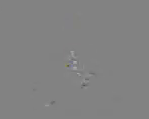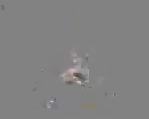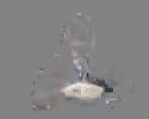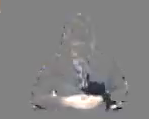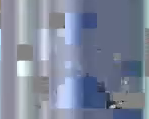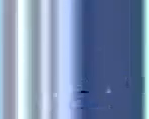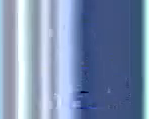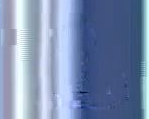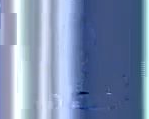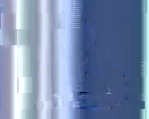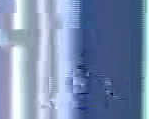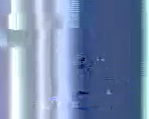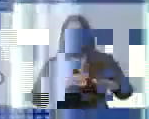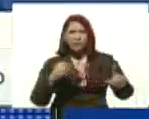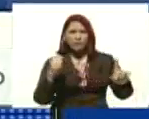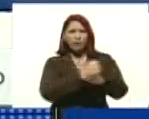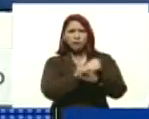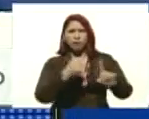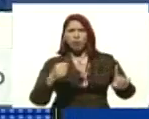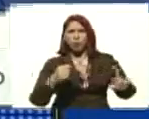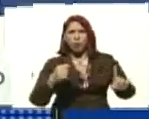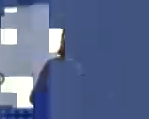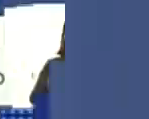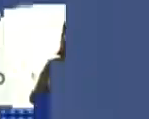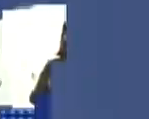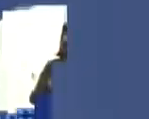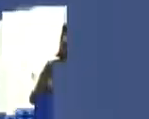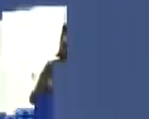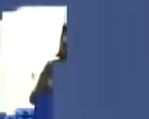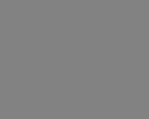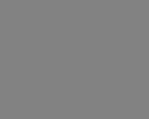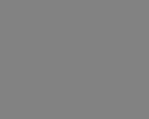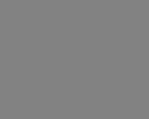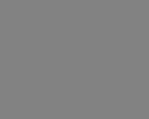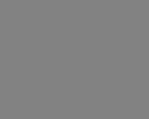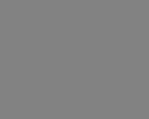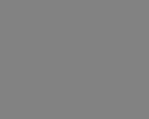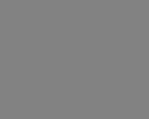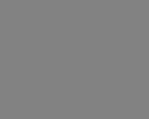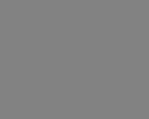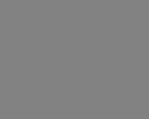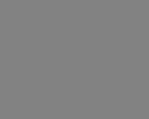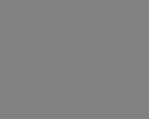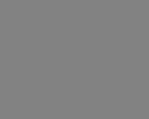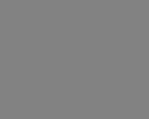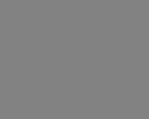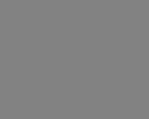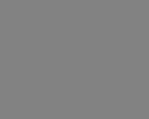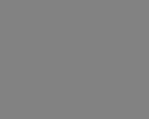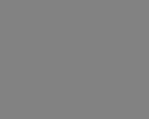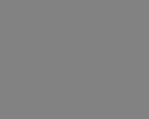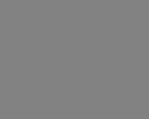A los delitos. Eso está todos los días en el social.